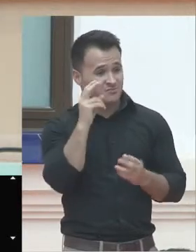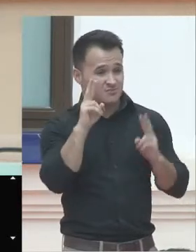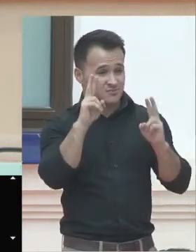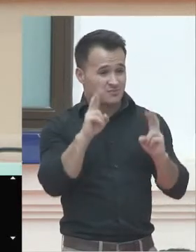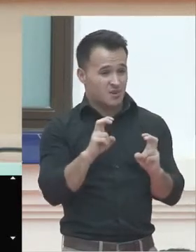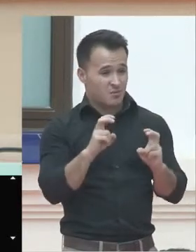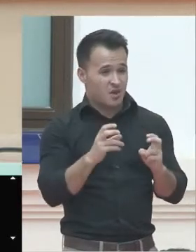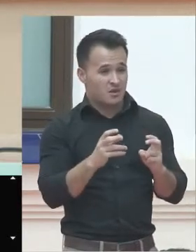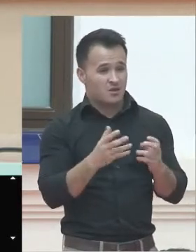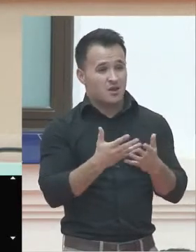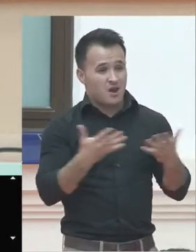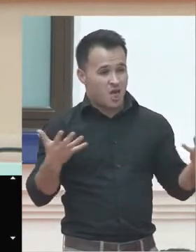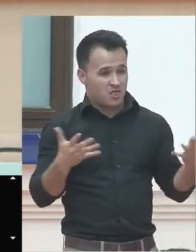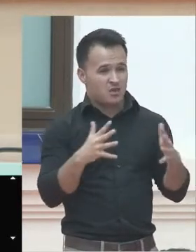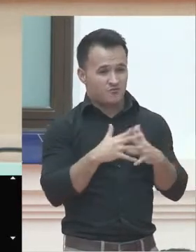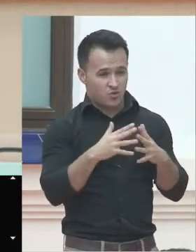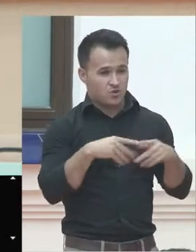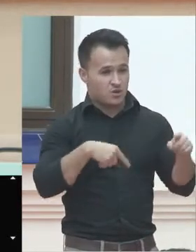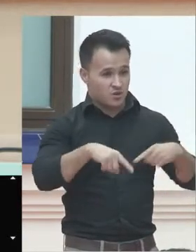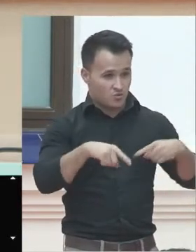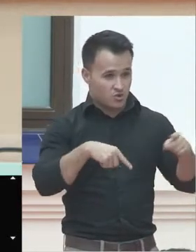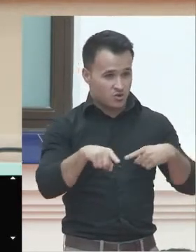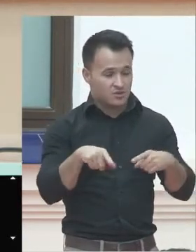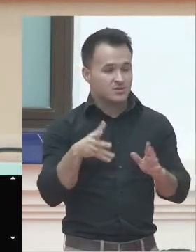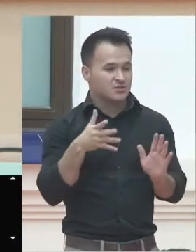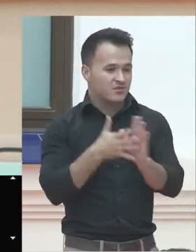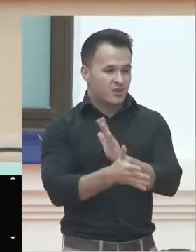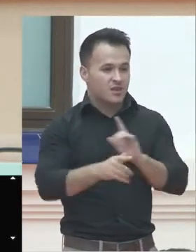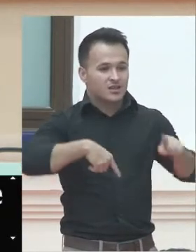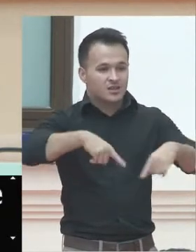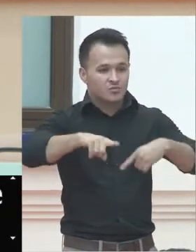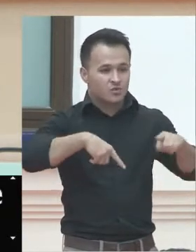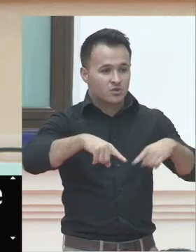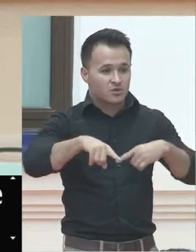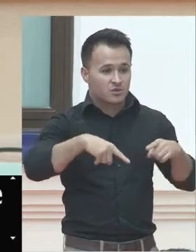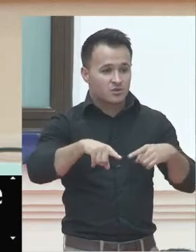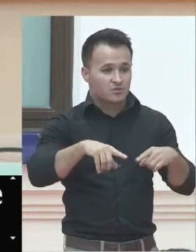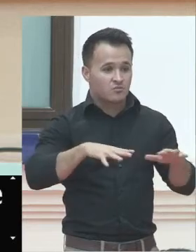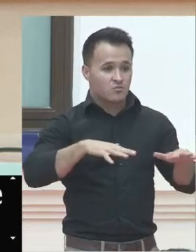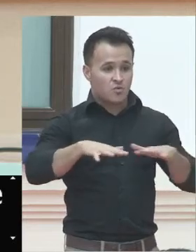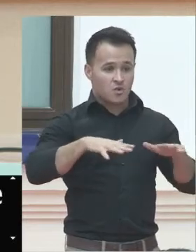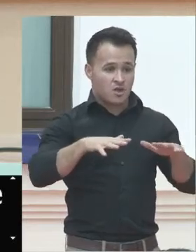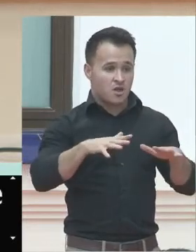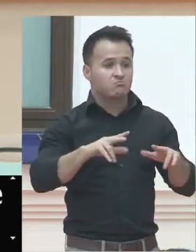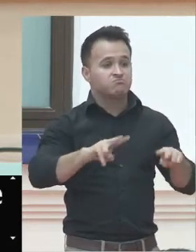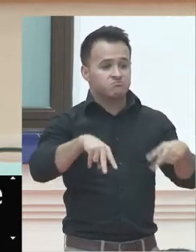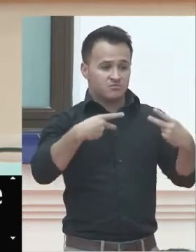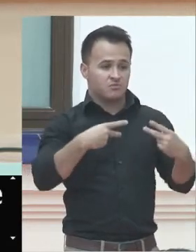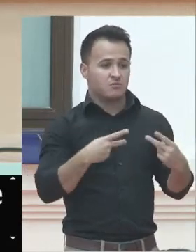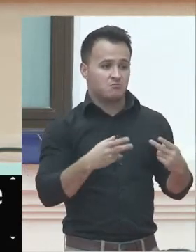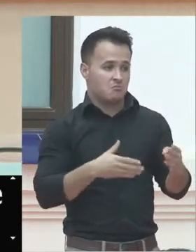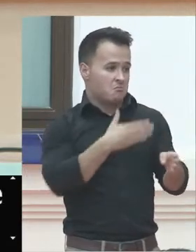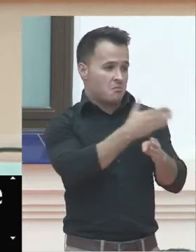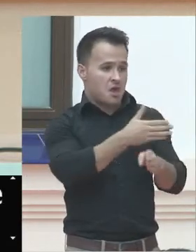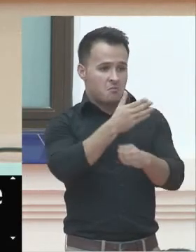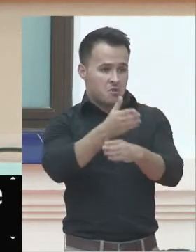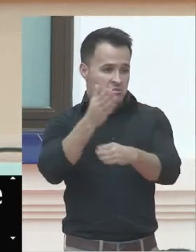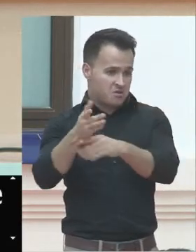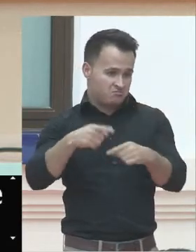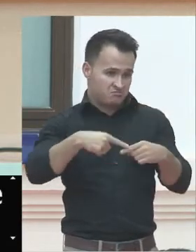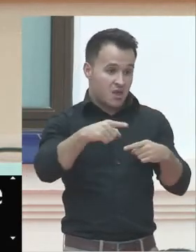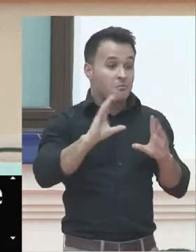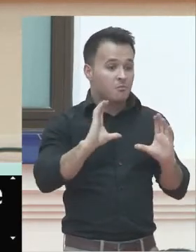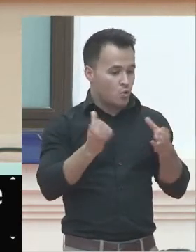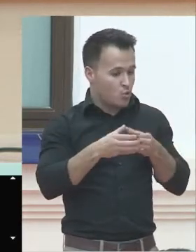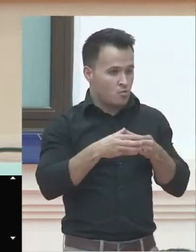infraestructuras de transporte es la definición, aquellos medios de transporte que movilizan y trasladan de un lugar físico a otro a grandes cantidades